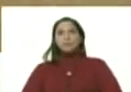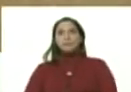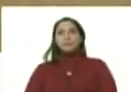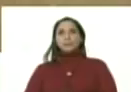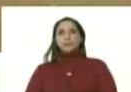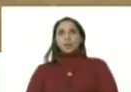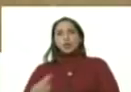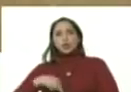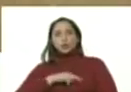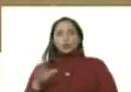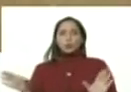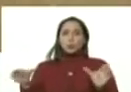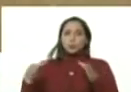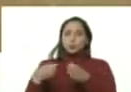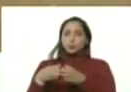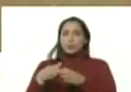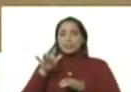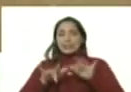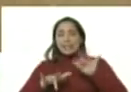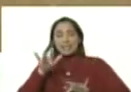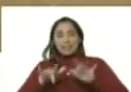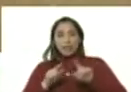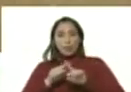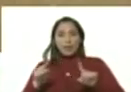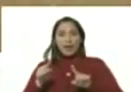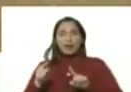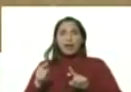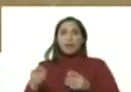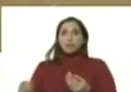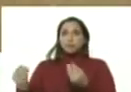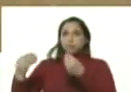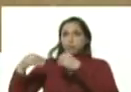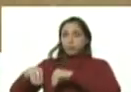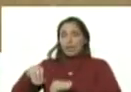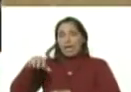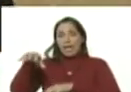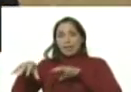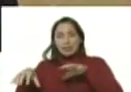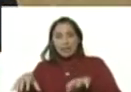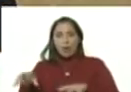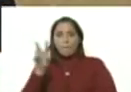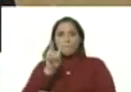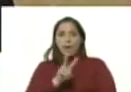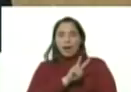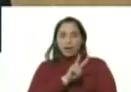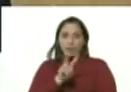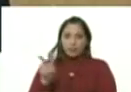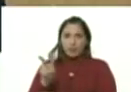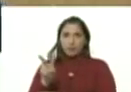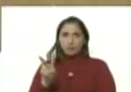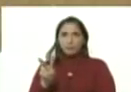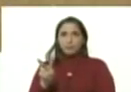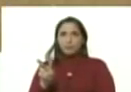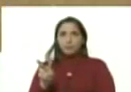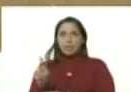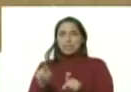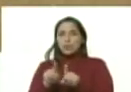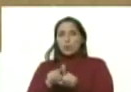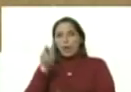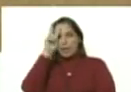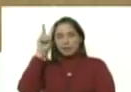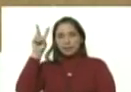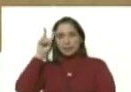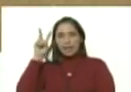nos reunimos con el secretario para las relaciones con los estados del Vaticano, la equivalente al canciller pues, del